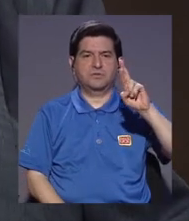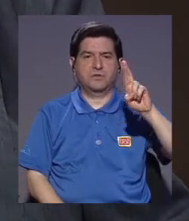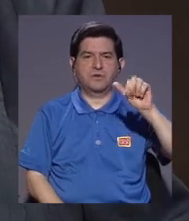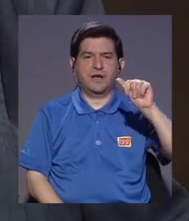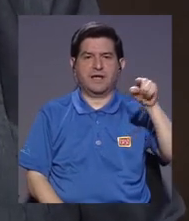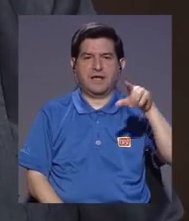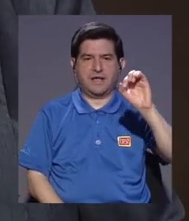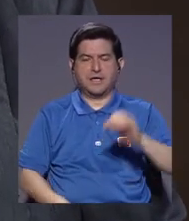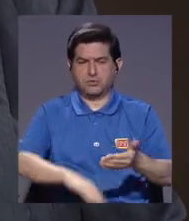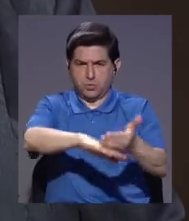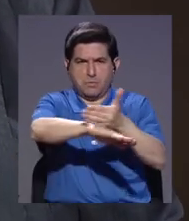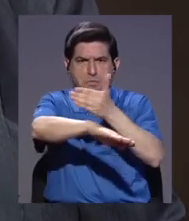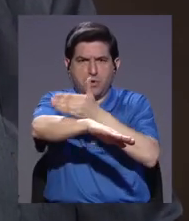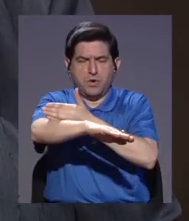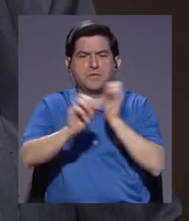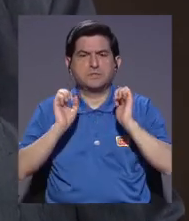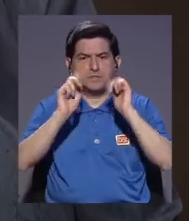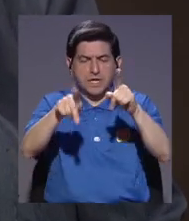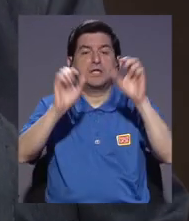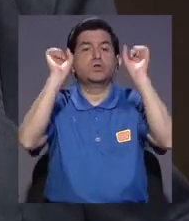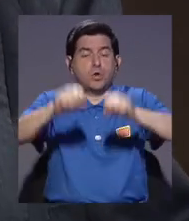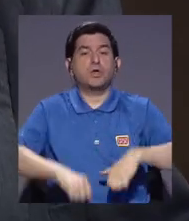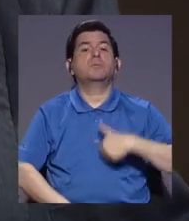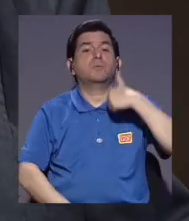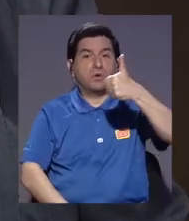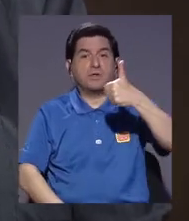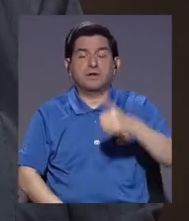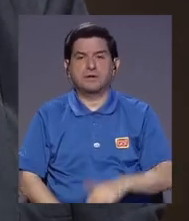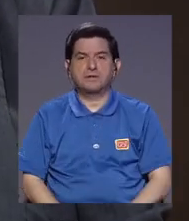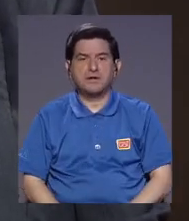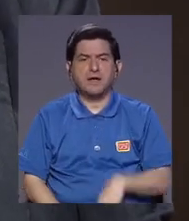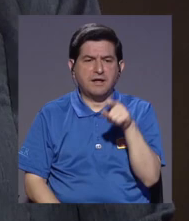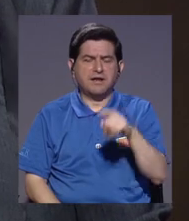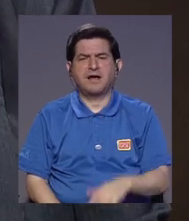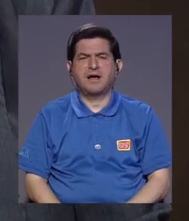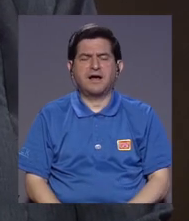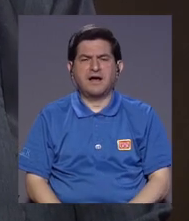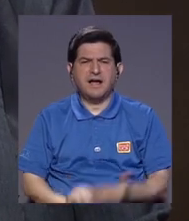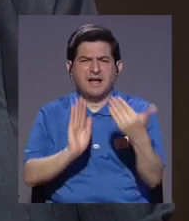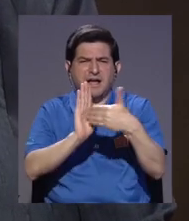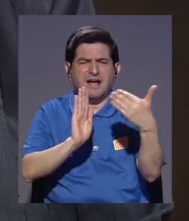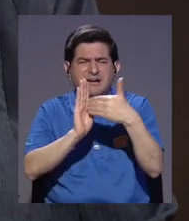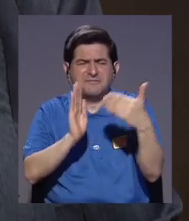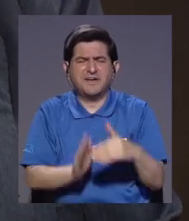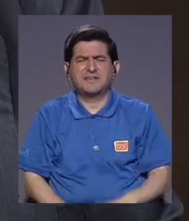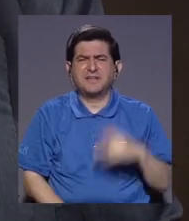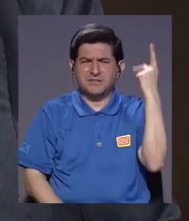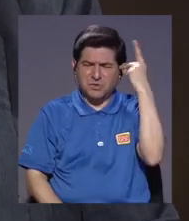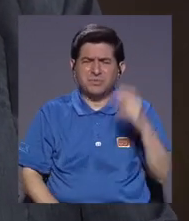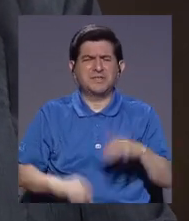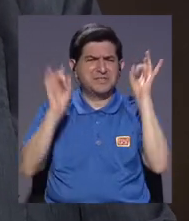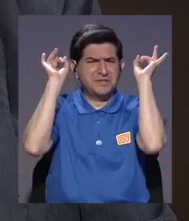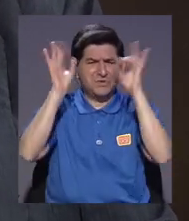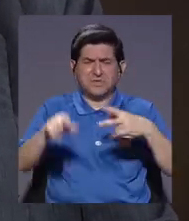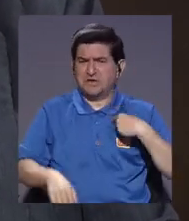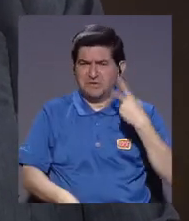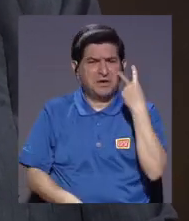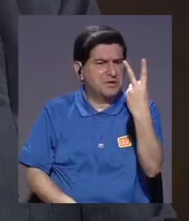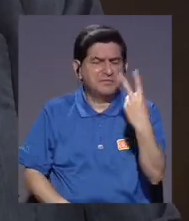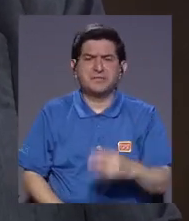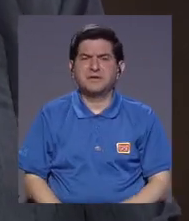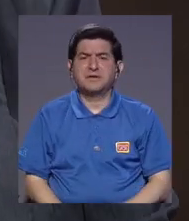subiendo en sus posibilidades y que podía ganarle le hizo el chantaje político más vulgar que yo he visto